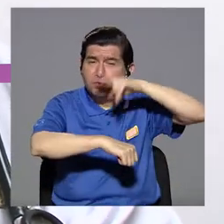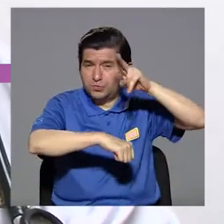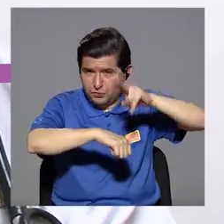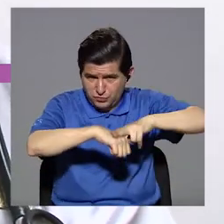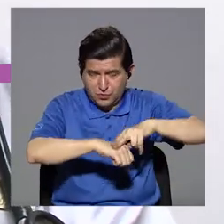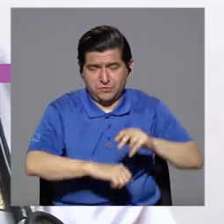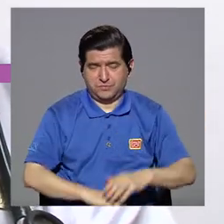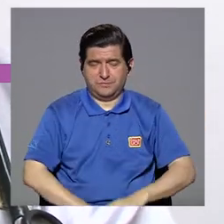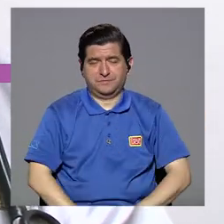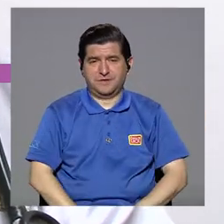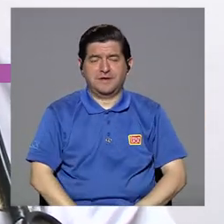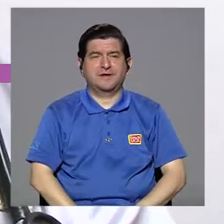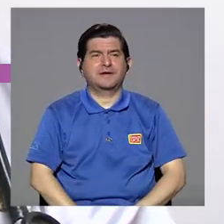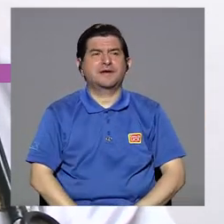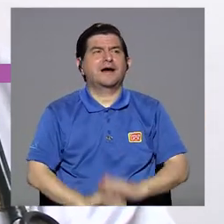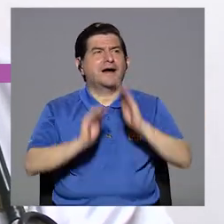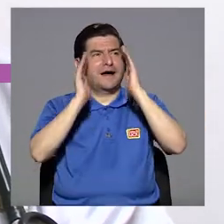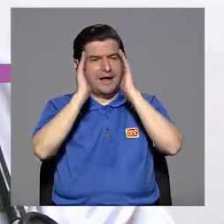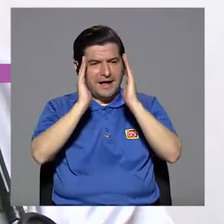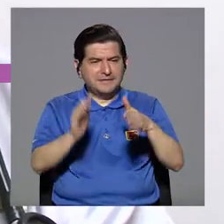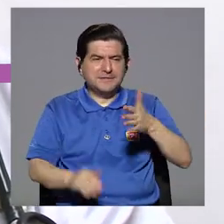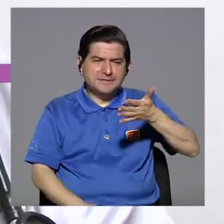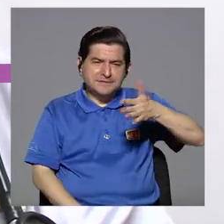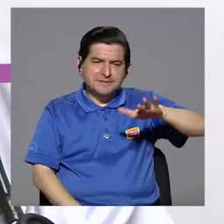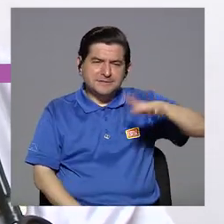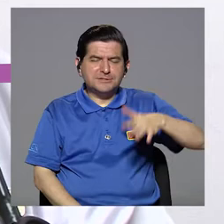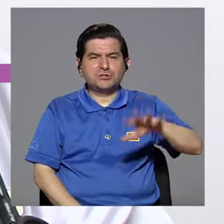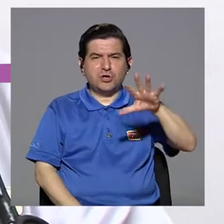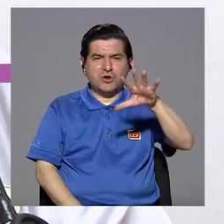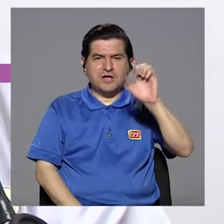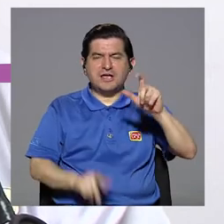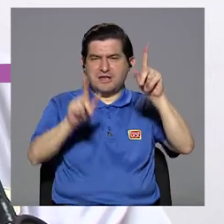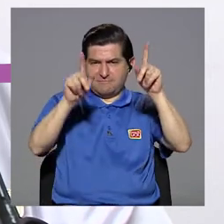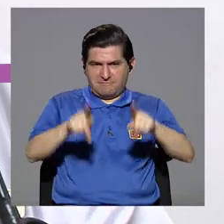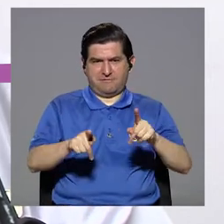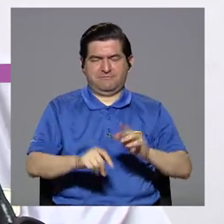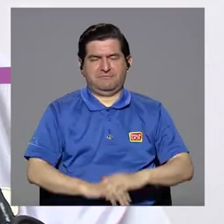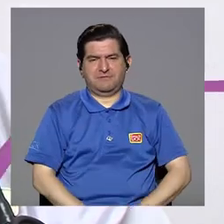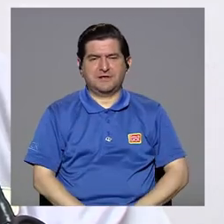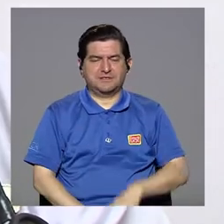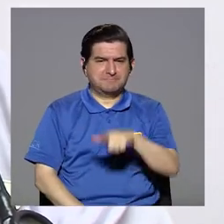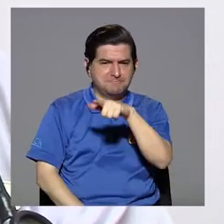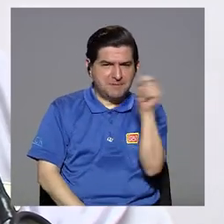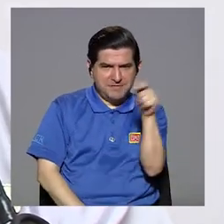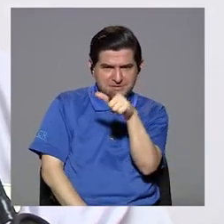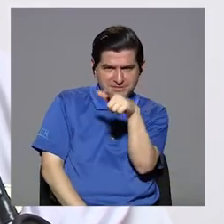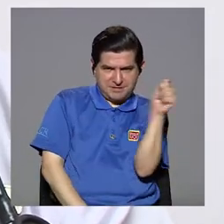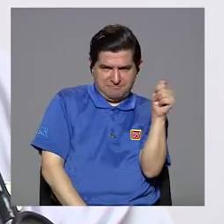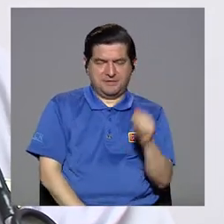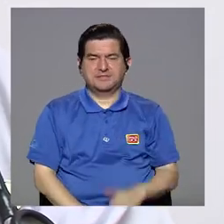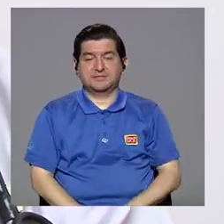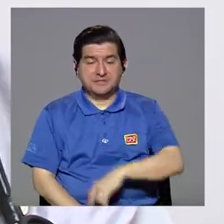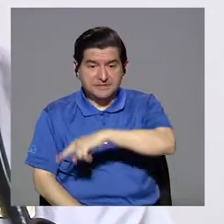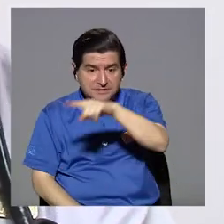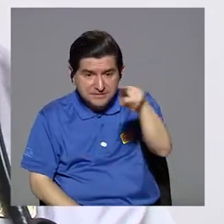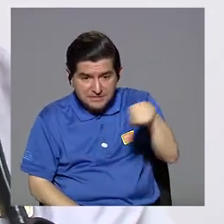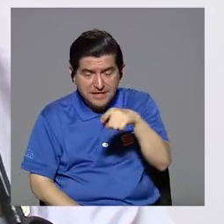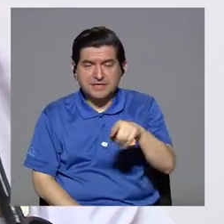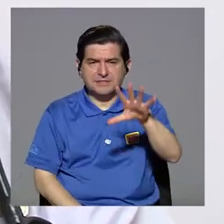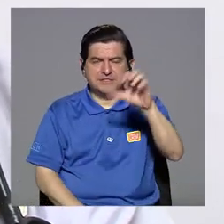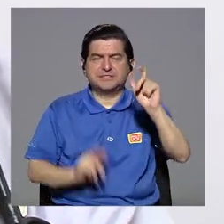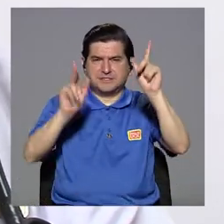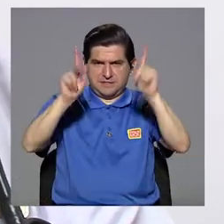normalmente mire estamos atendiendo más o menos unos 500 pacientes mensuales de los cuales